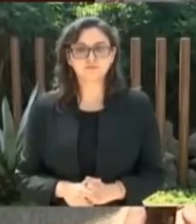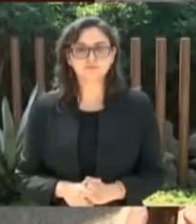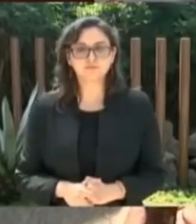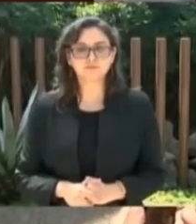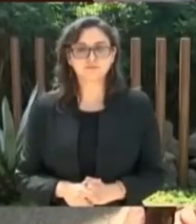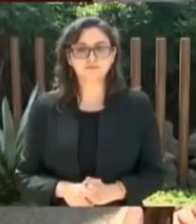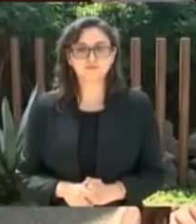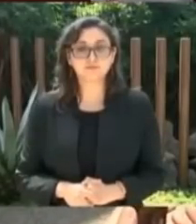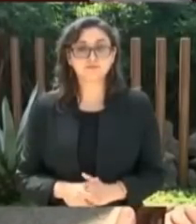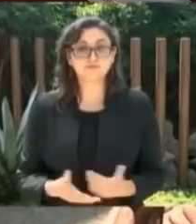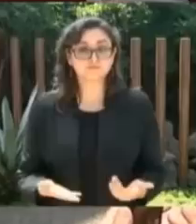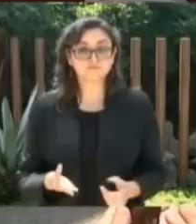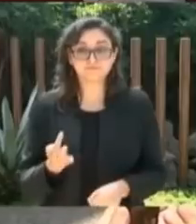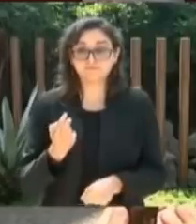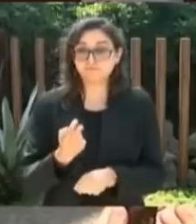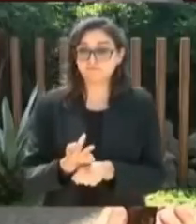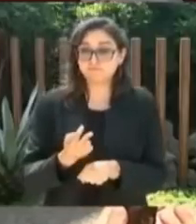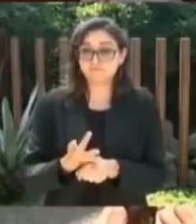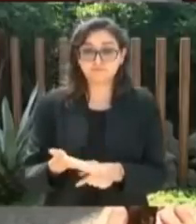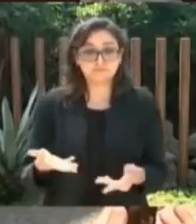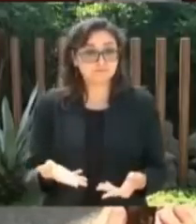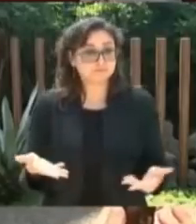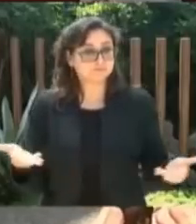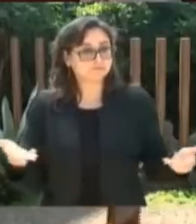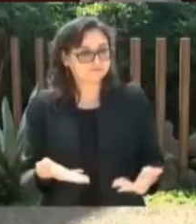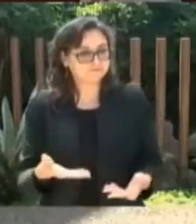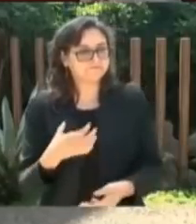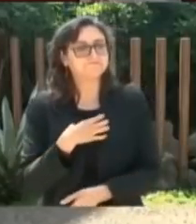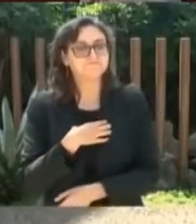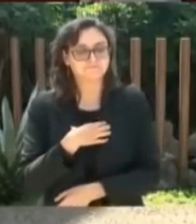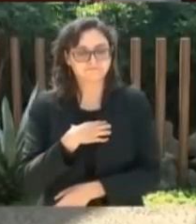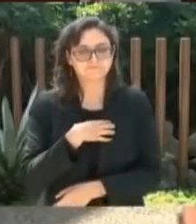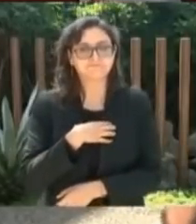participar en esta ceremonia